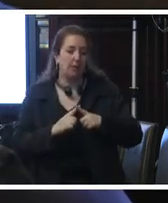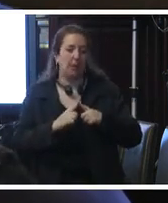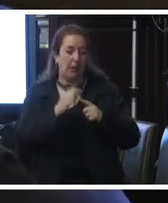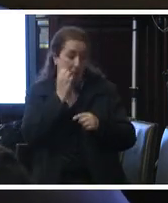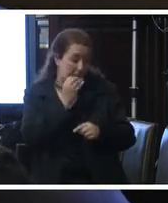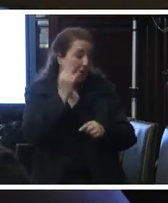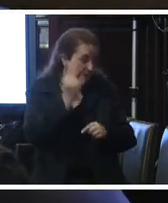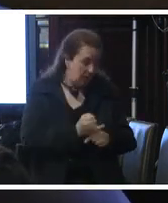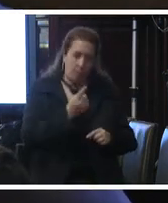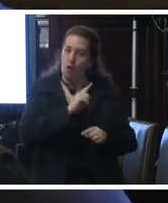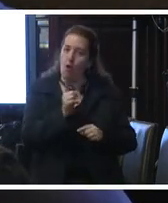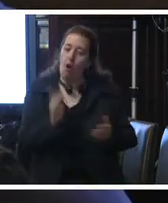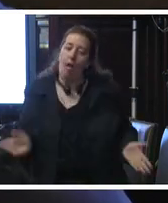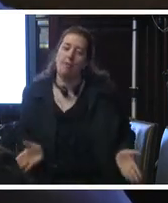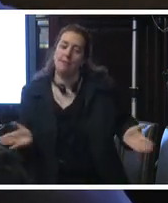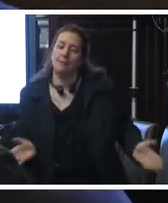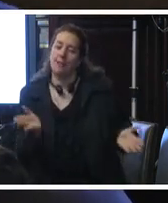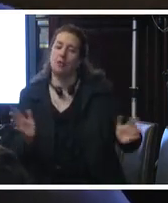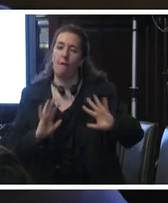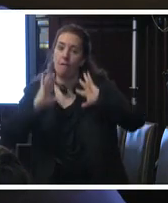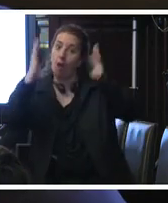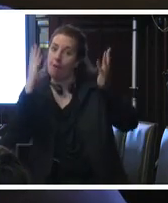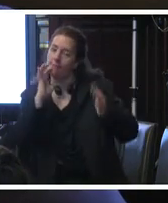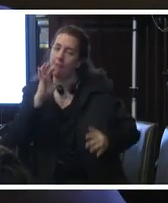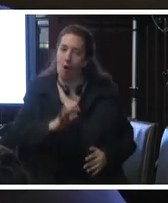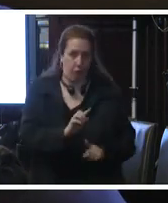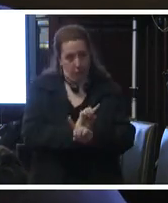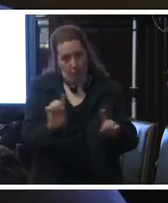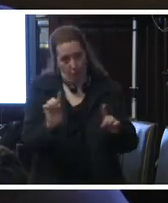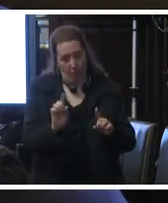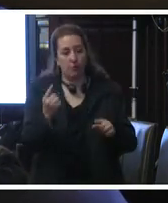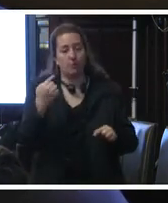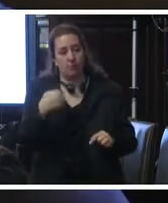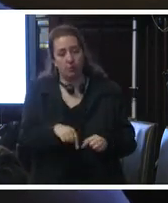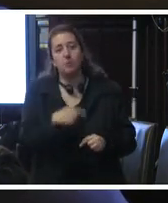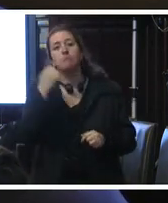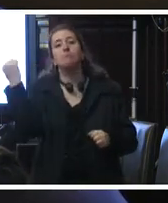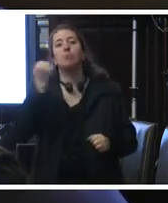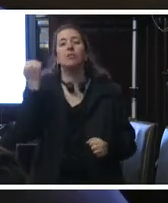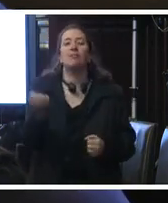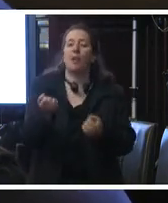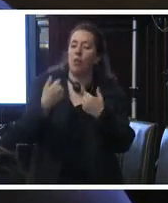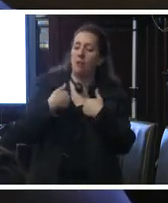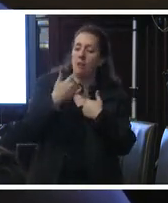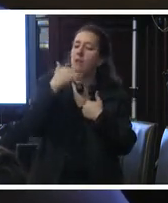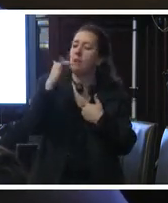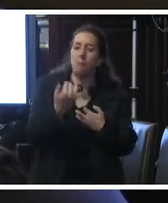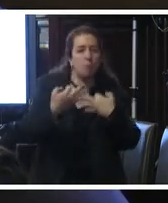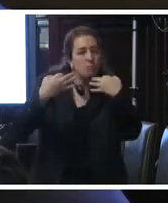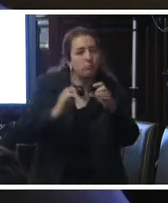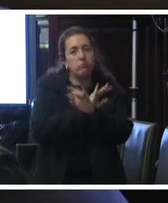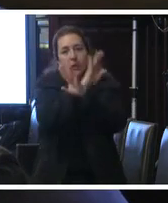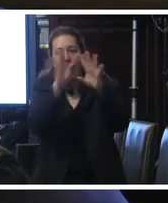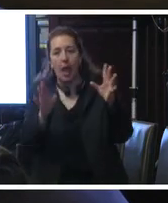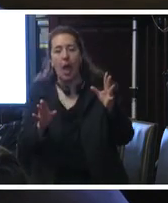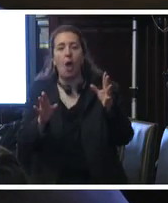incitación a la violencia o al odio. Entonces, será muy útil ver ejemplos concretos de medios de comunicación